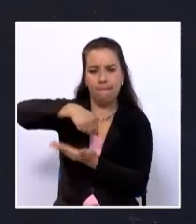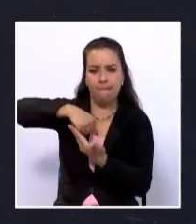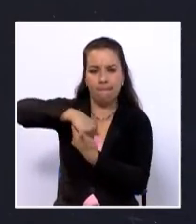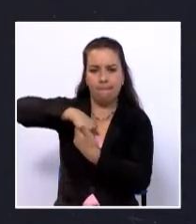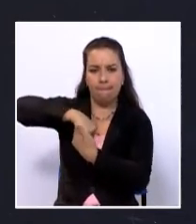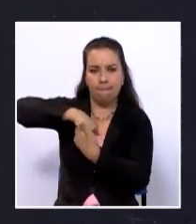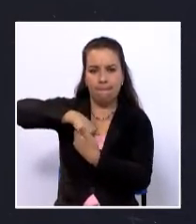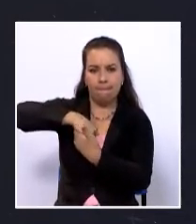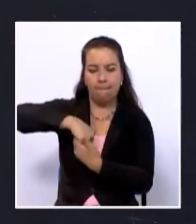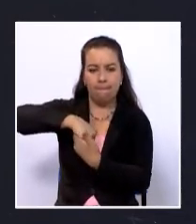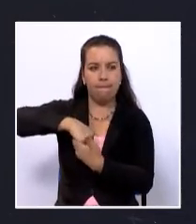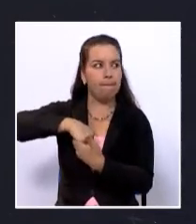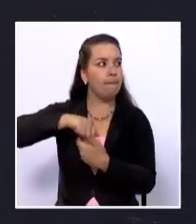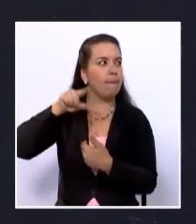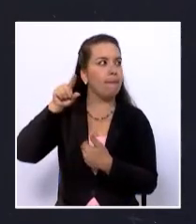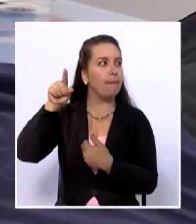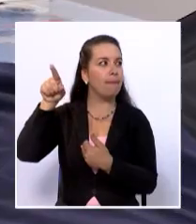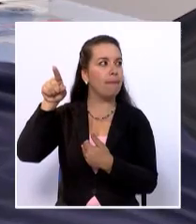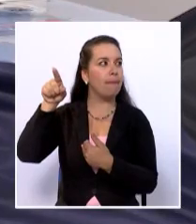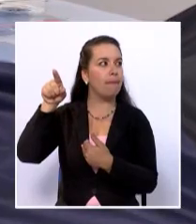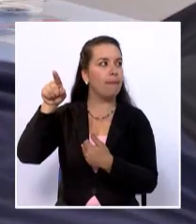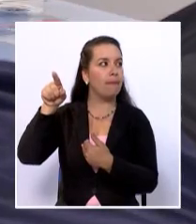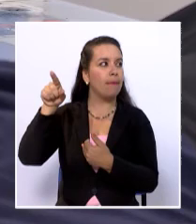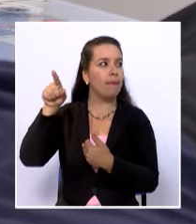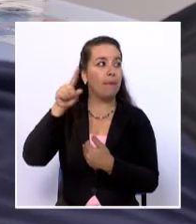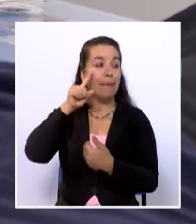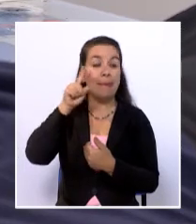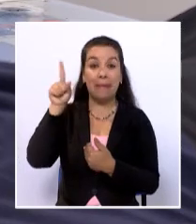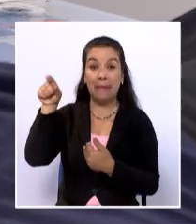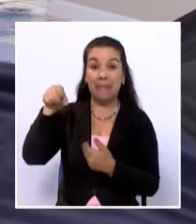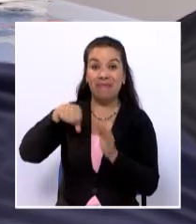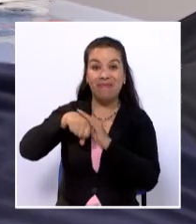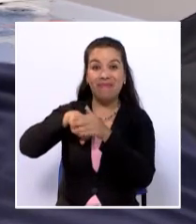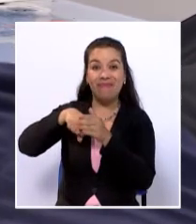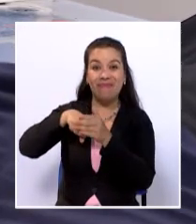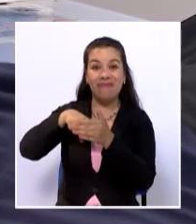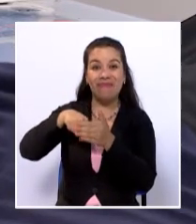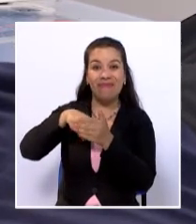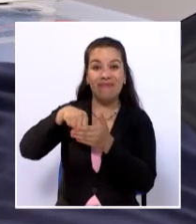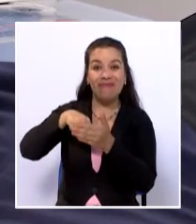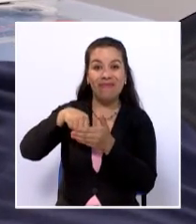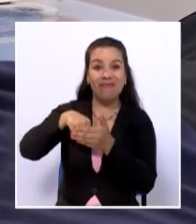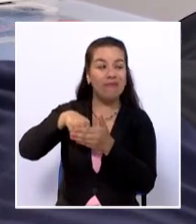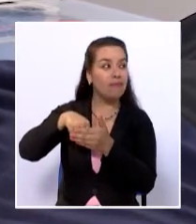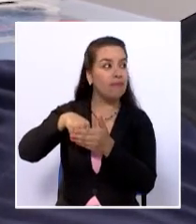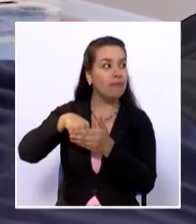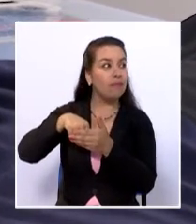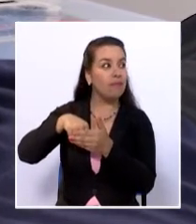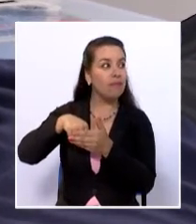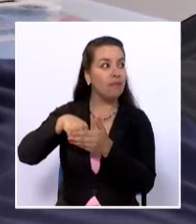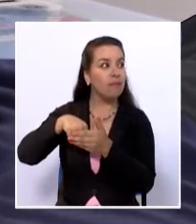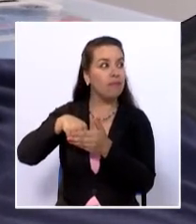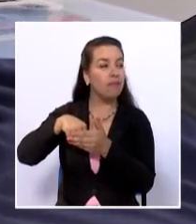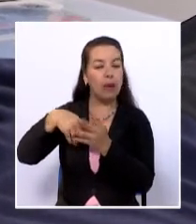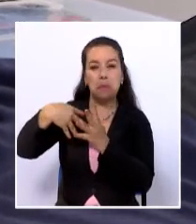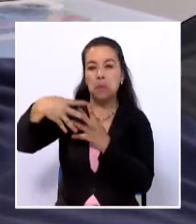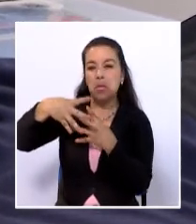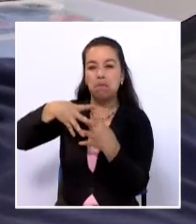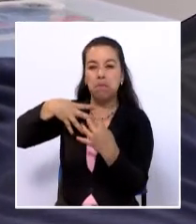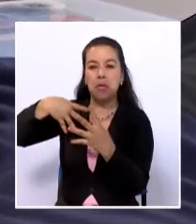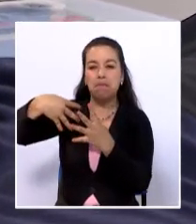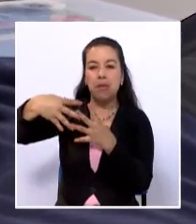estamos viendo en la pantalla aquí sí estamos viendo acá es el es el el tendón cuadricipital